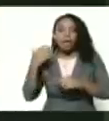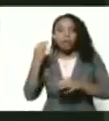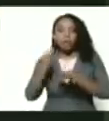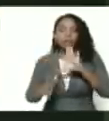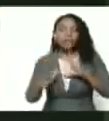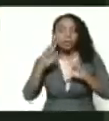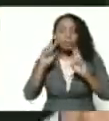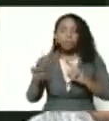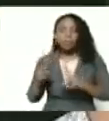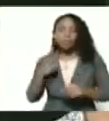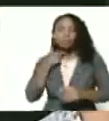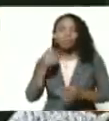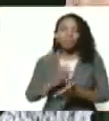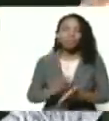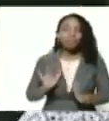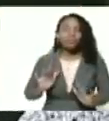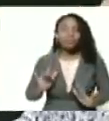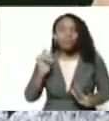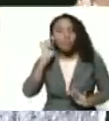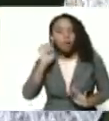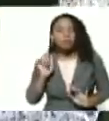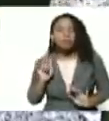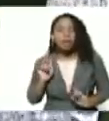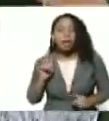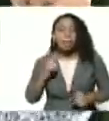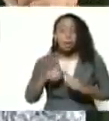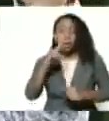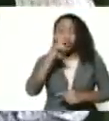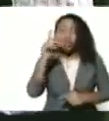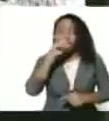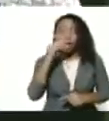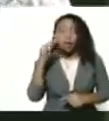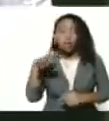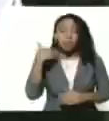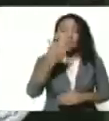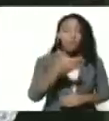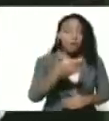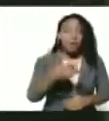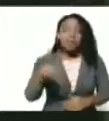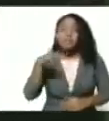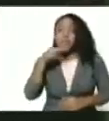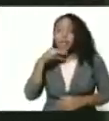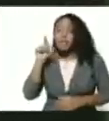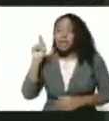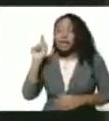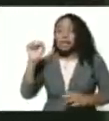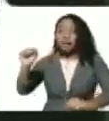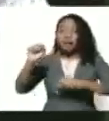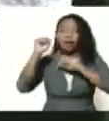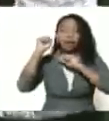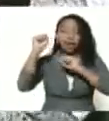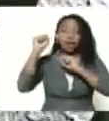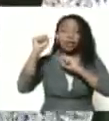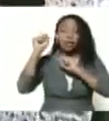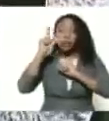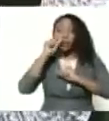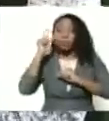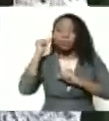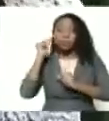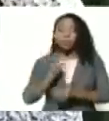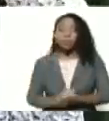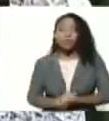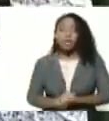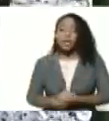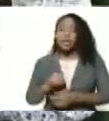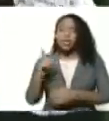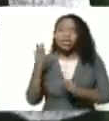habían dado la vida por la patria. Y hoy, 200 años después, las nietas de esas heroínas y de esos heroínos,